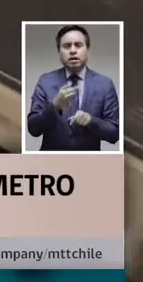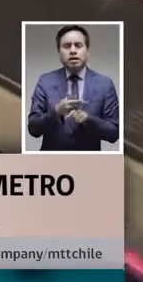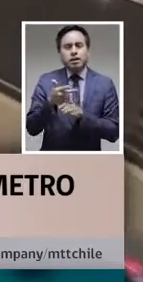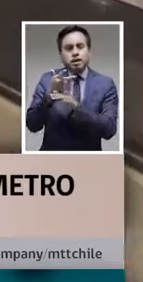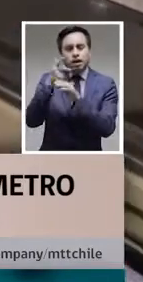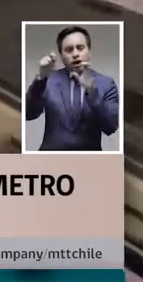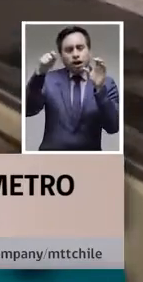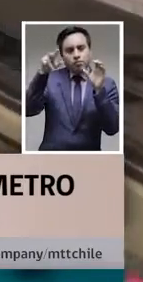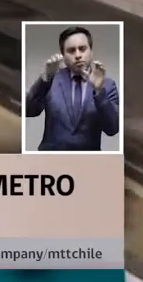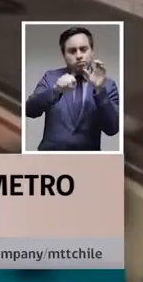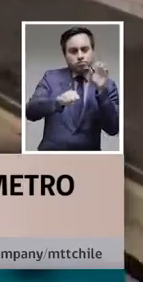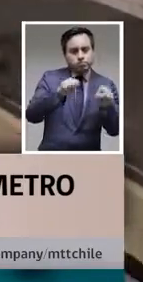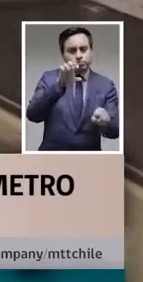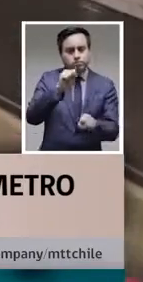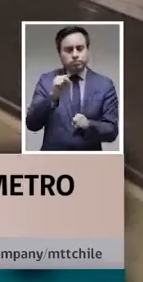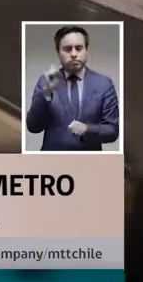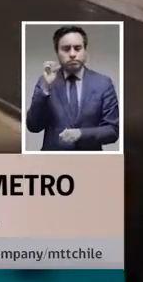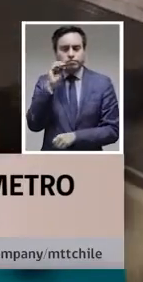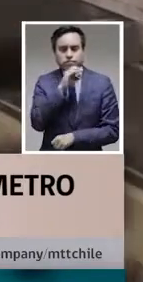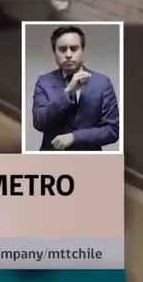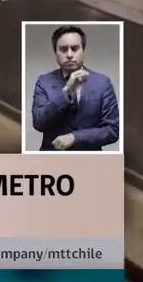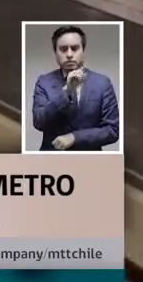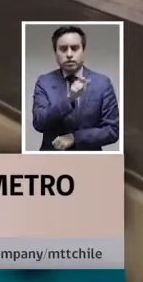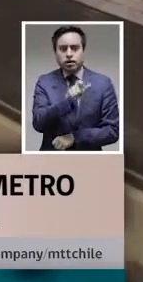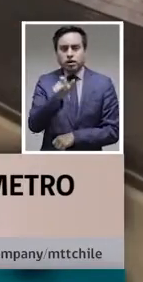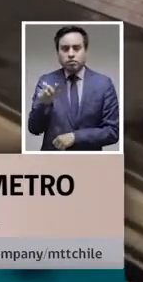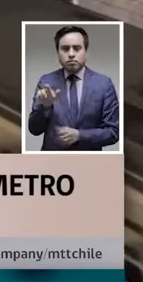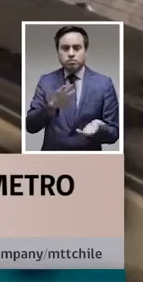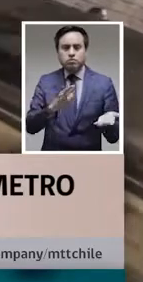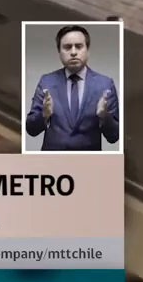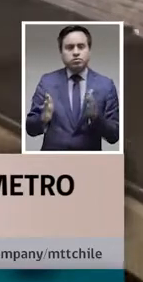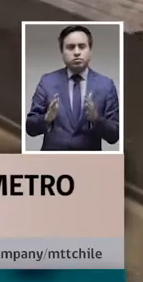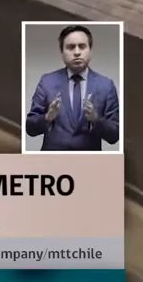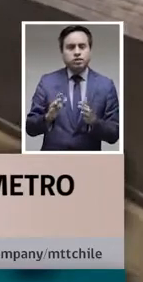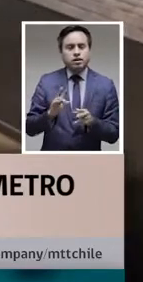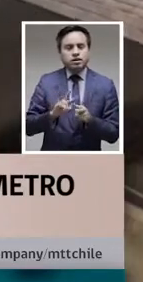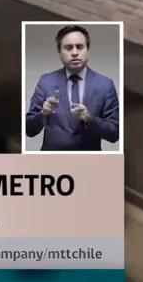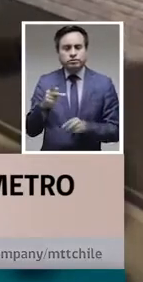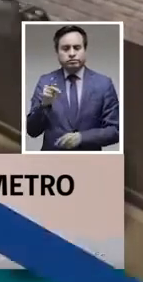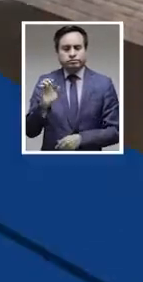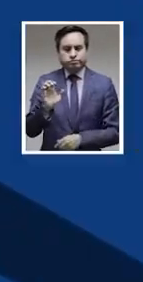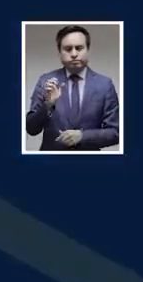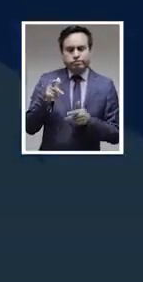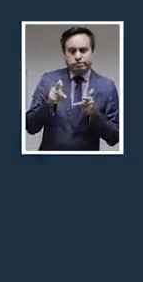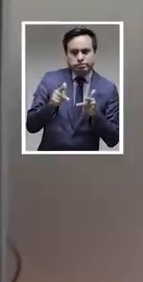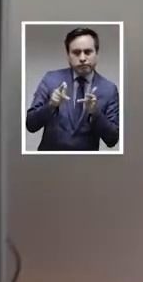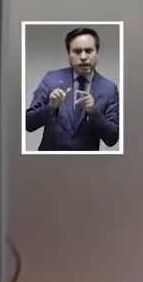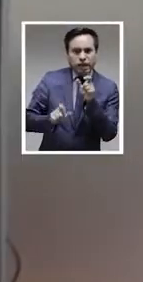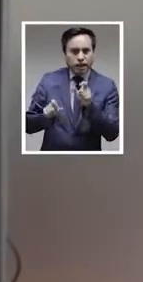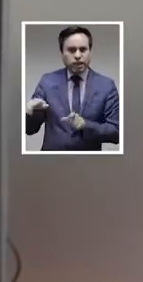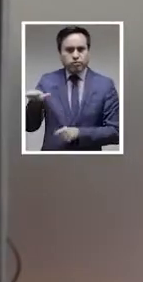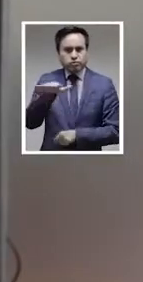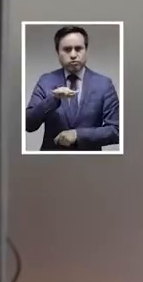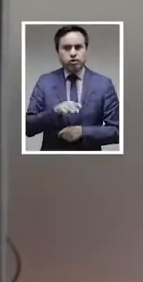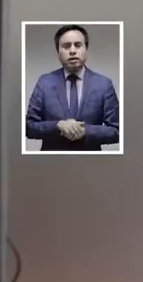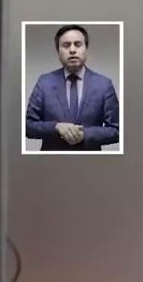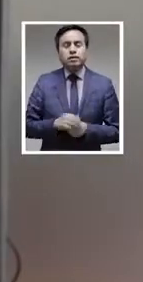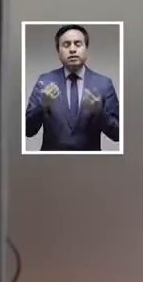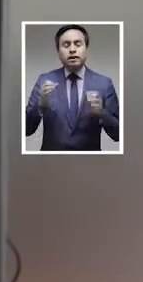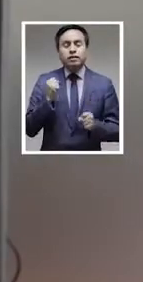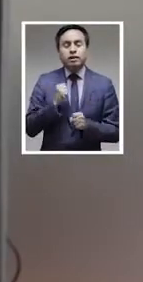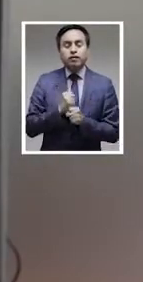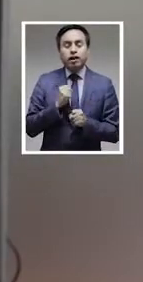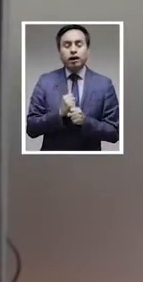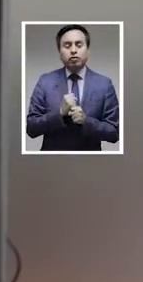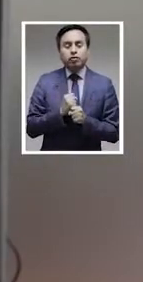también para poder detectar más rápidamente a los presuntos agresores. Hemos trabajado en el